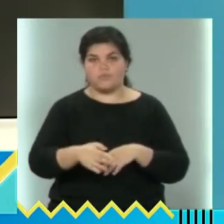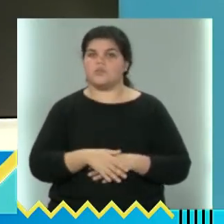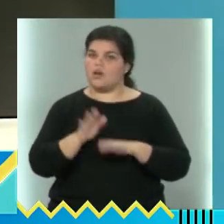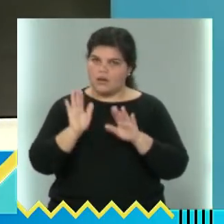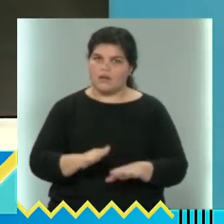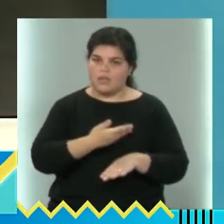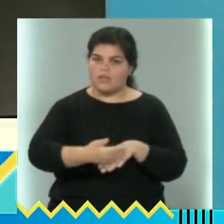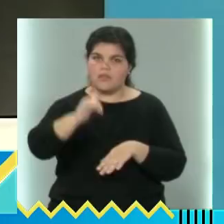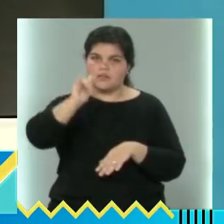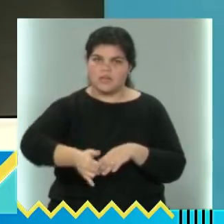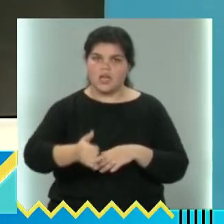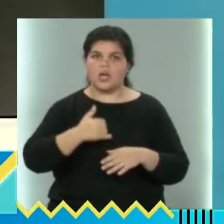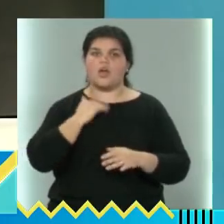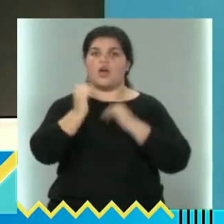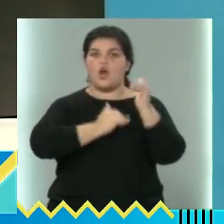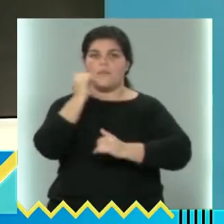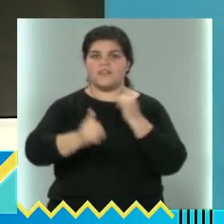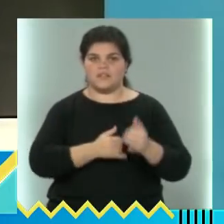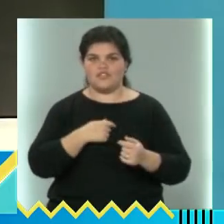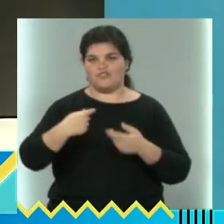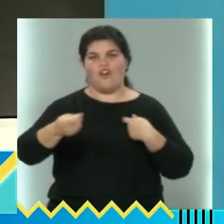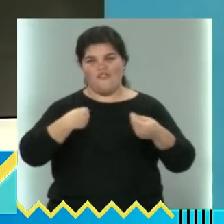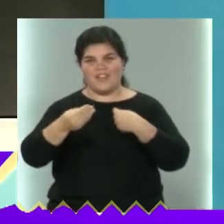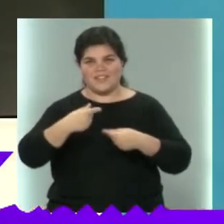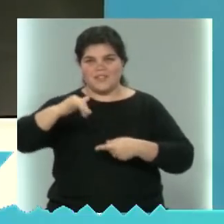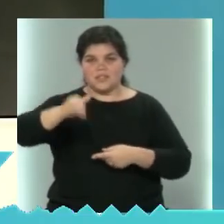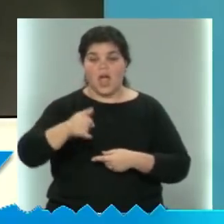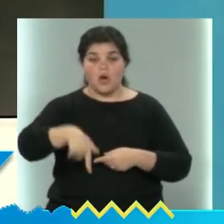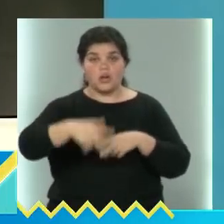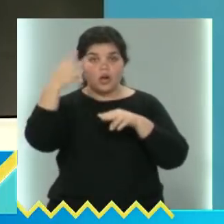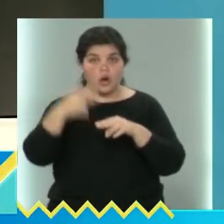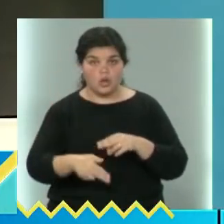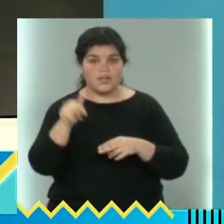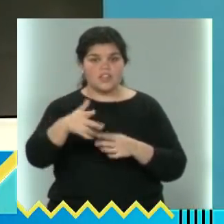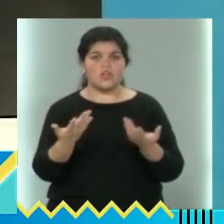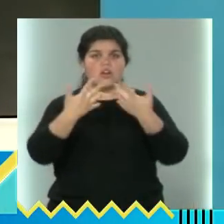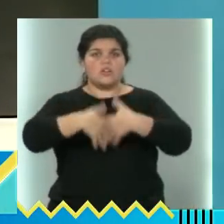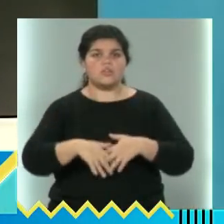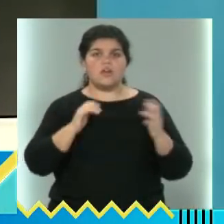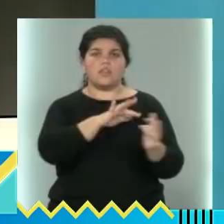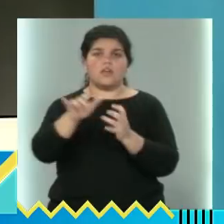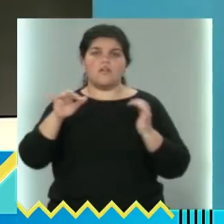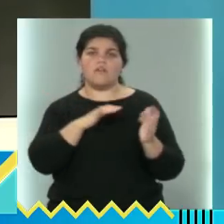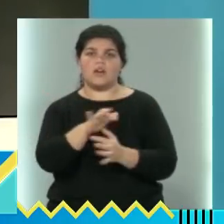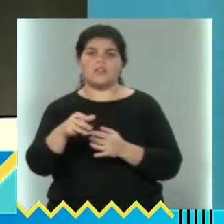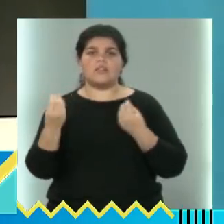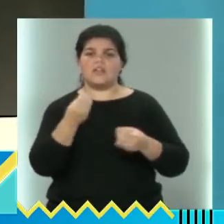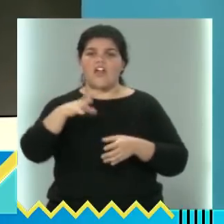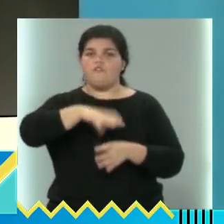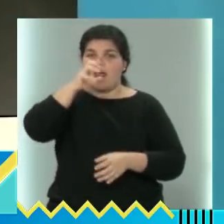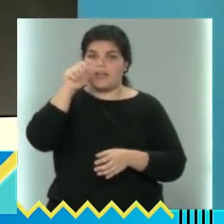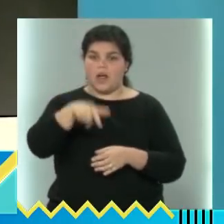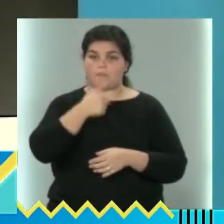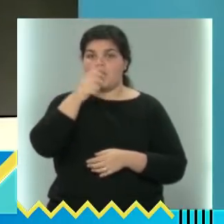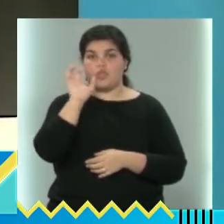hay que continuar con las conversaciones, no tenemos esa flexibilidad. Nos vamos a ir a un corte, esto tiene que ver con el debate acerca de del fracking, ¿sí?